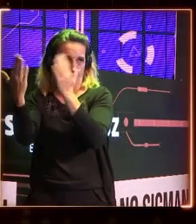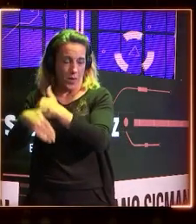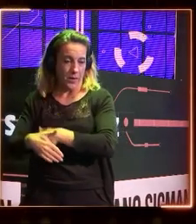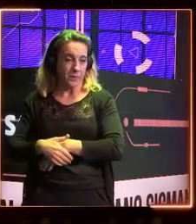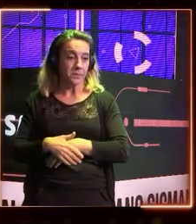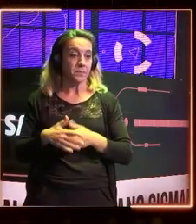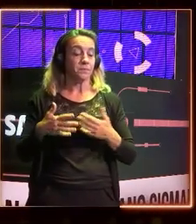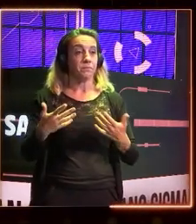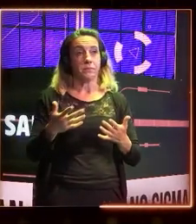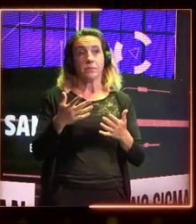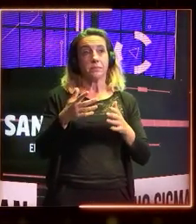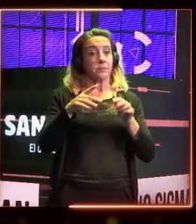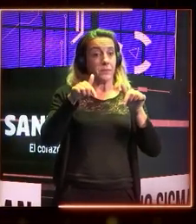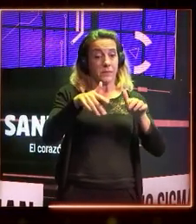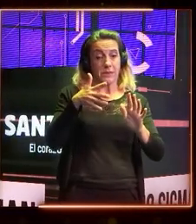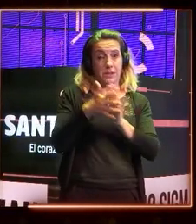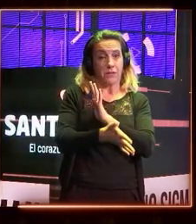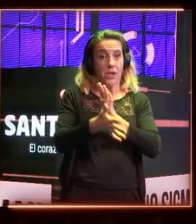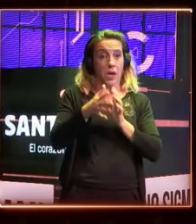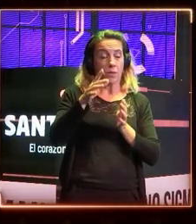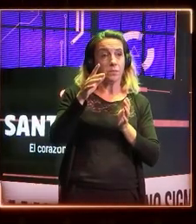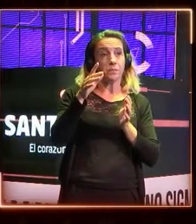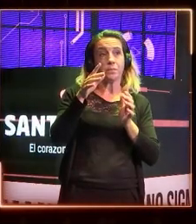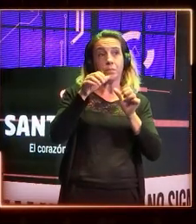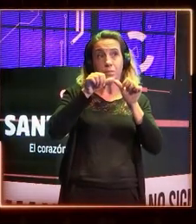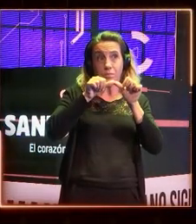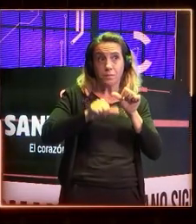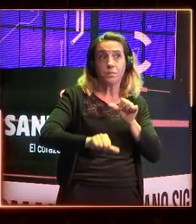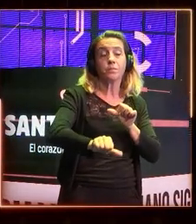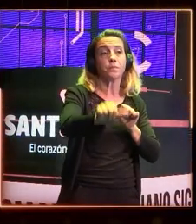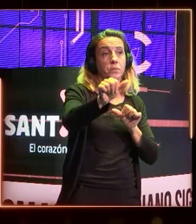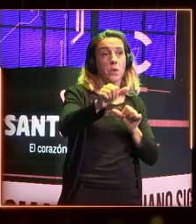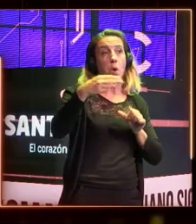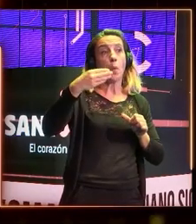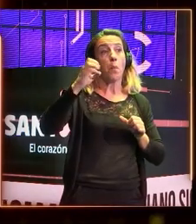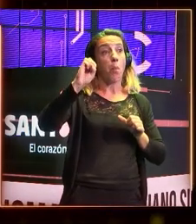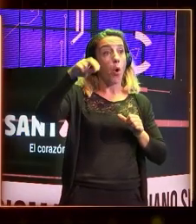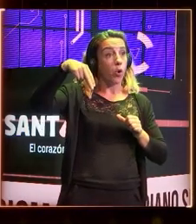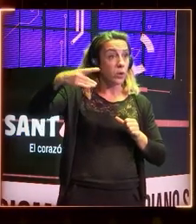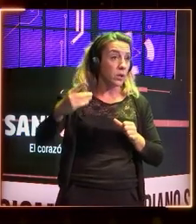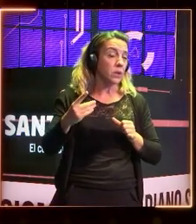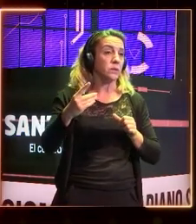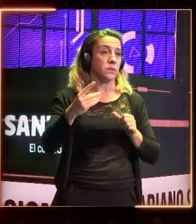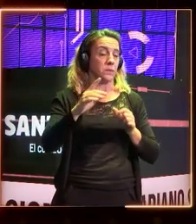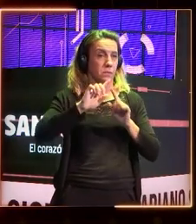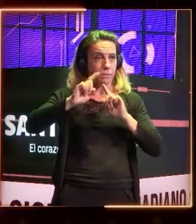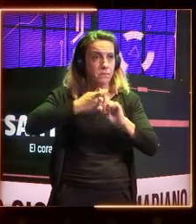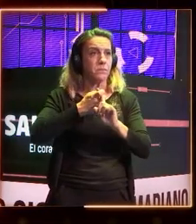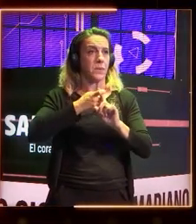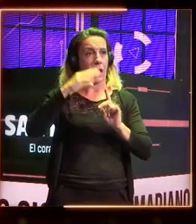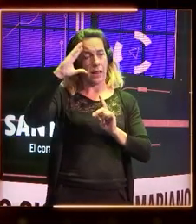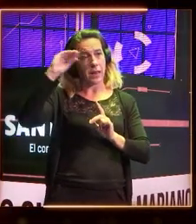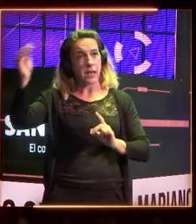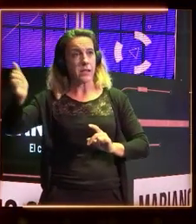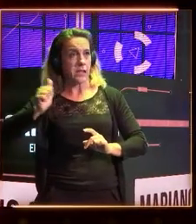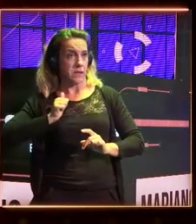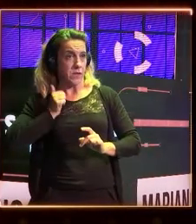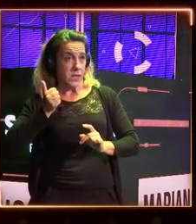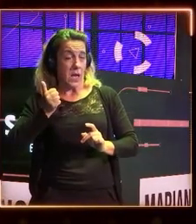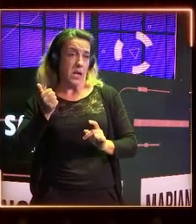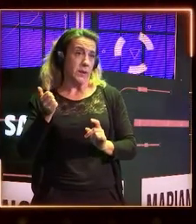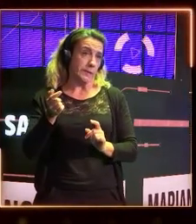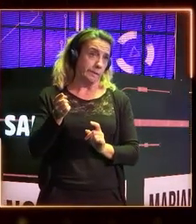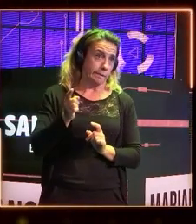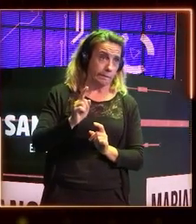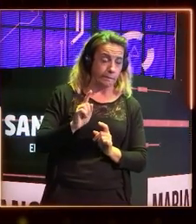historia como Punto de partida por supuesto Bom no resolvía la Inteligencia artificial era una máquina que tenía era tremendamente estereotipada